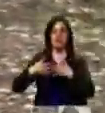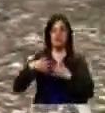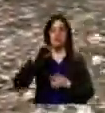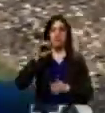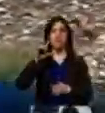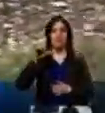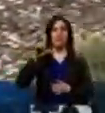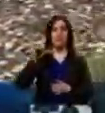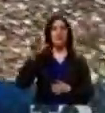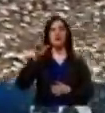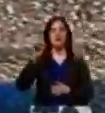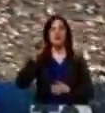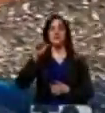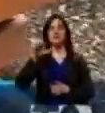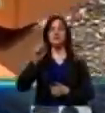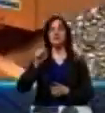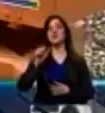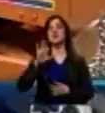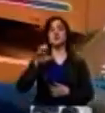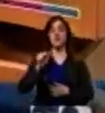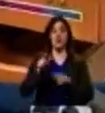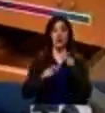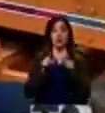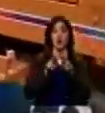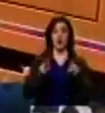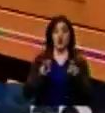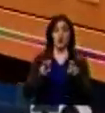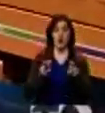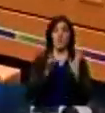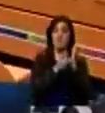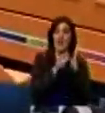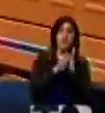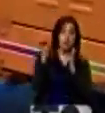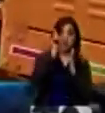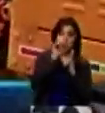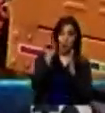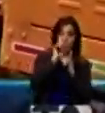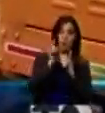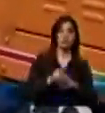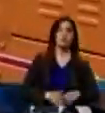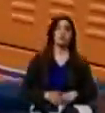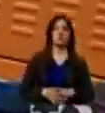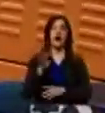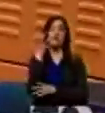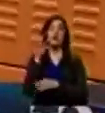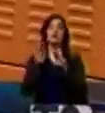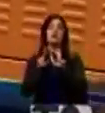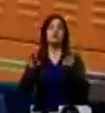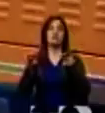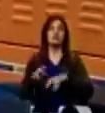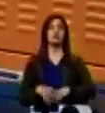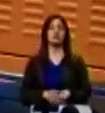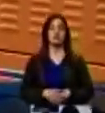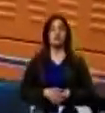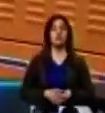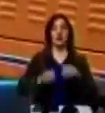ciudadanía que solo es para los árboles naturales, no para los artificiales. No, solo los árboles naturales. La empresa de